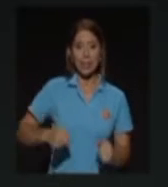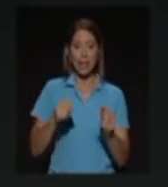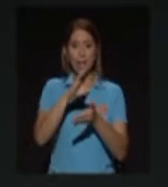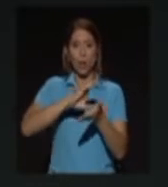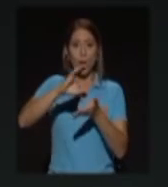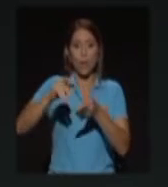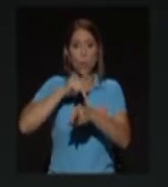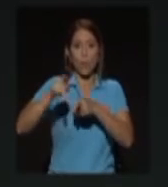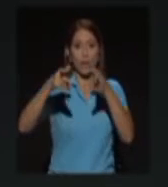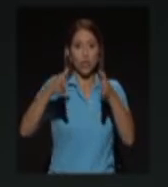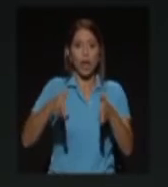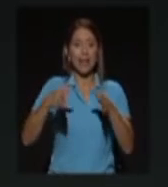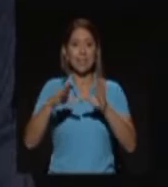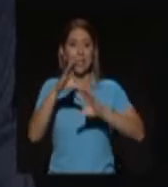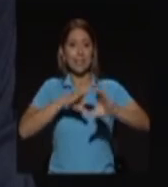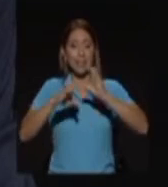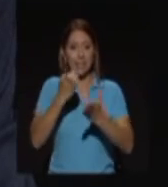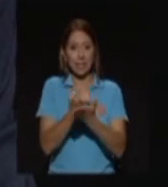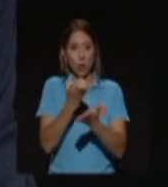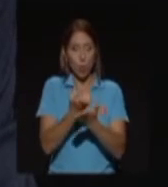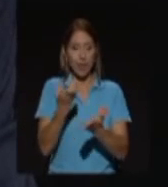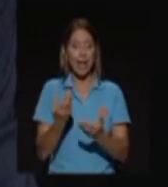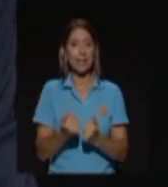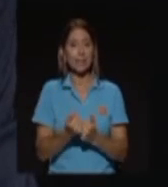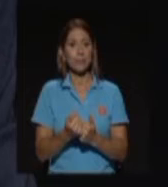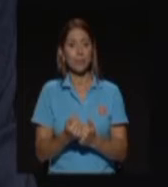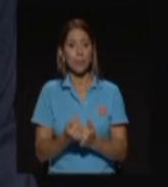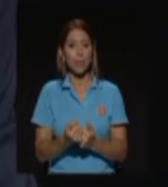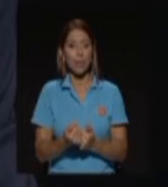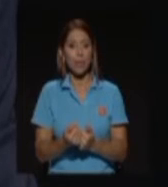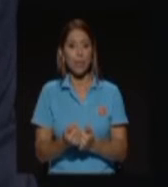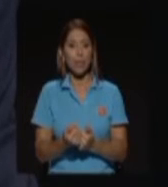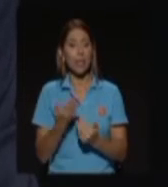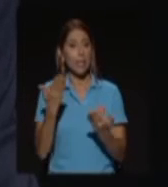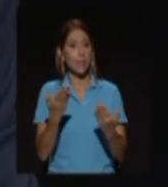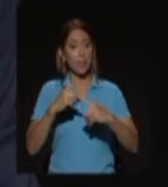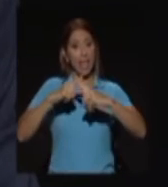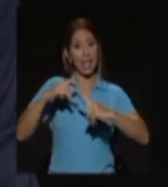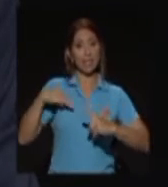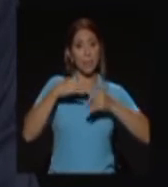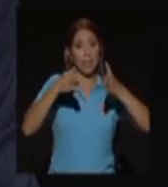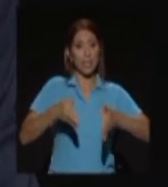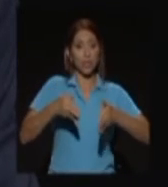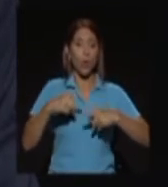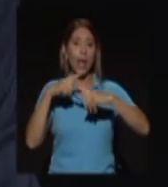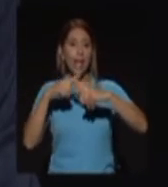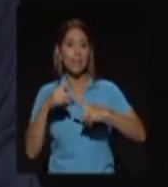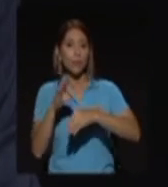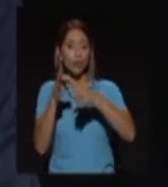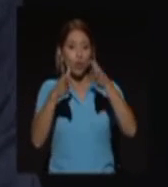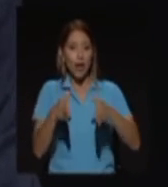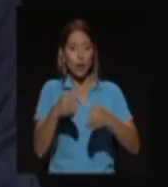de Profesionales en Ciencias Económicas y al exministro, al exfuncionario internacional,